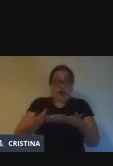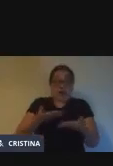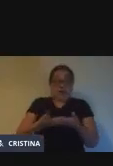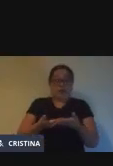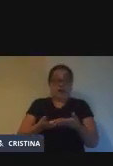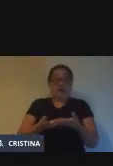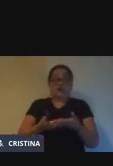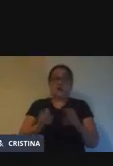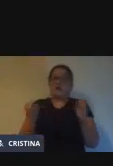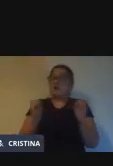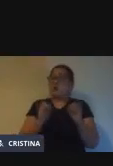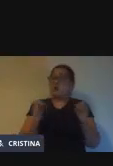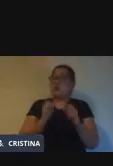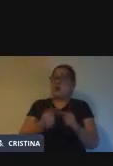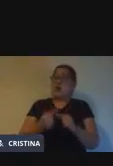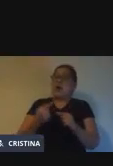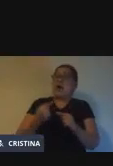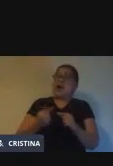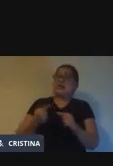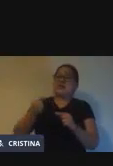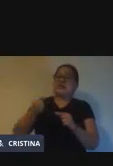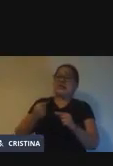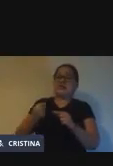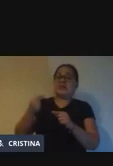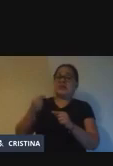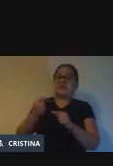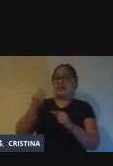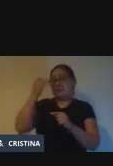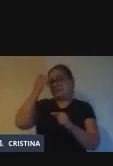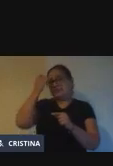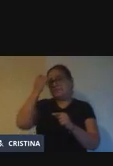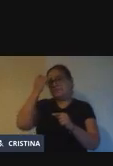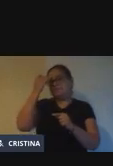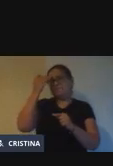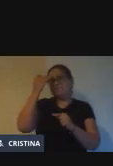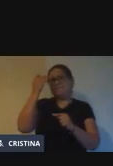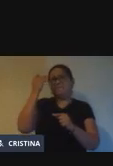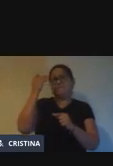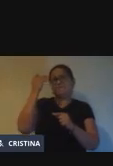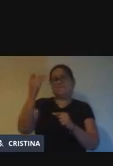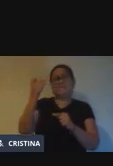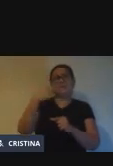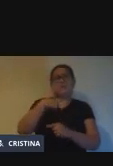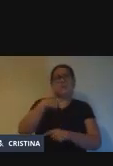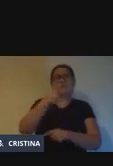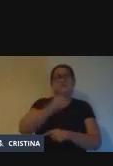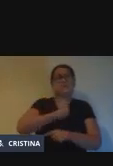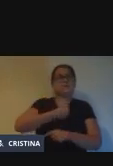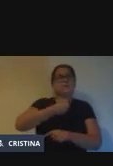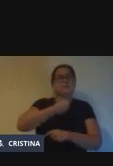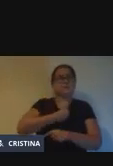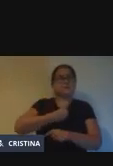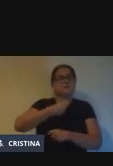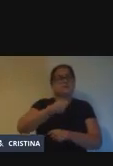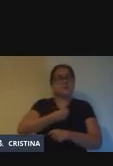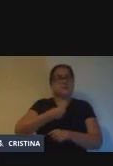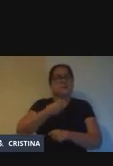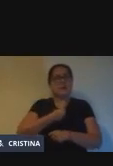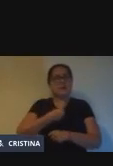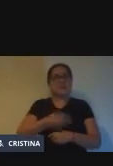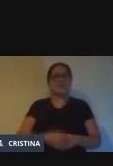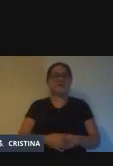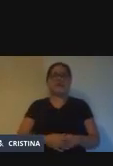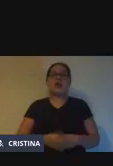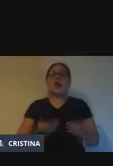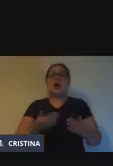de tiempo atrás. Y que cualquier acción que en este momento de